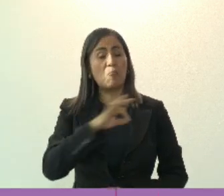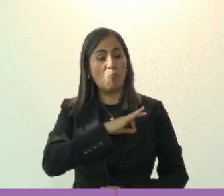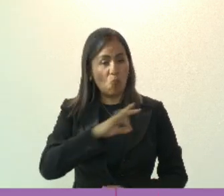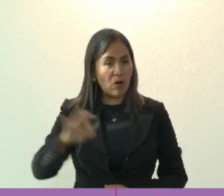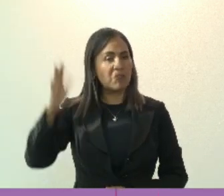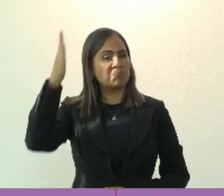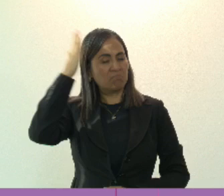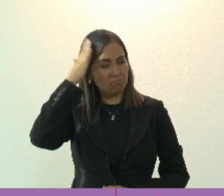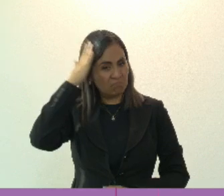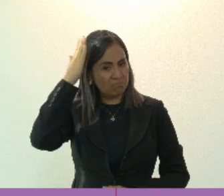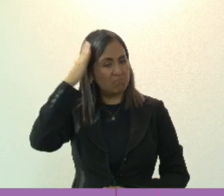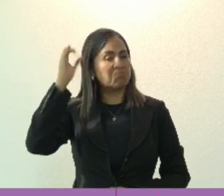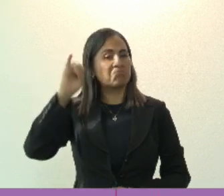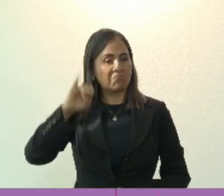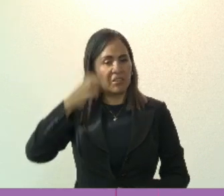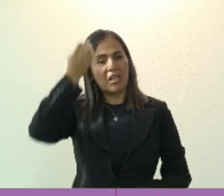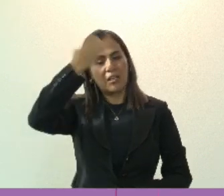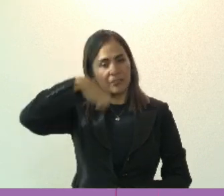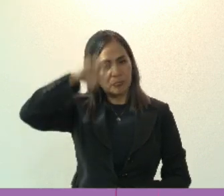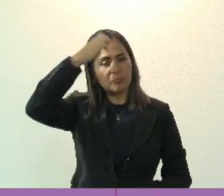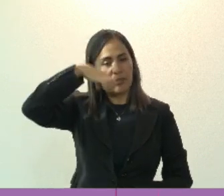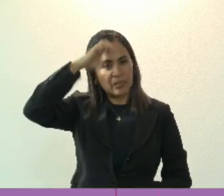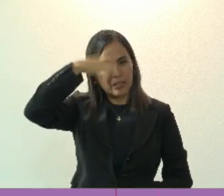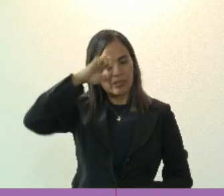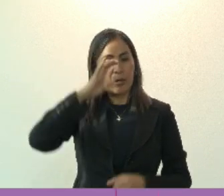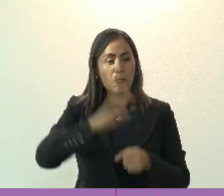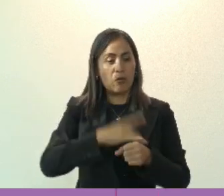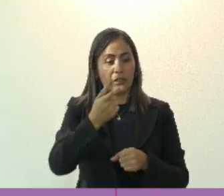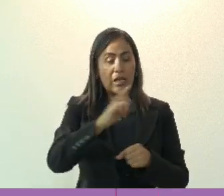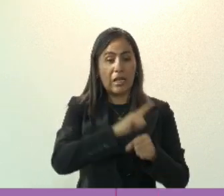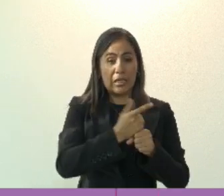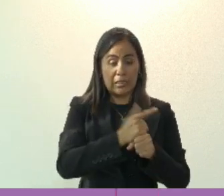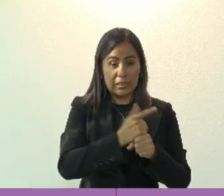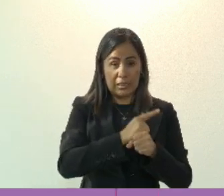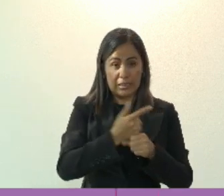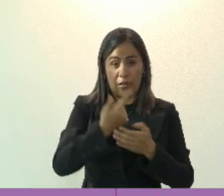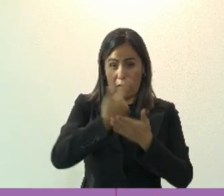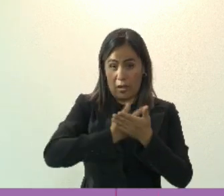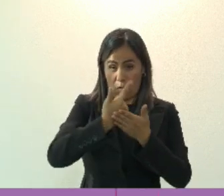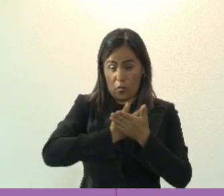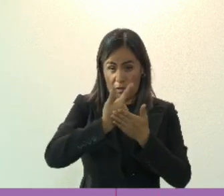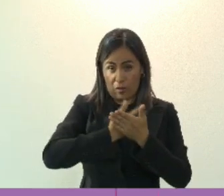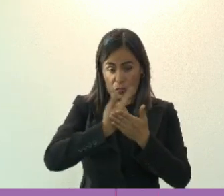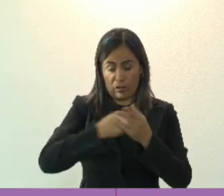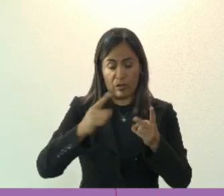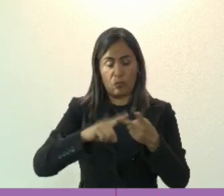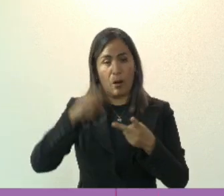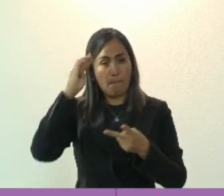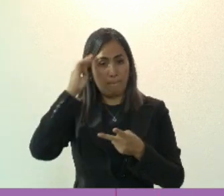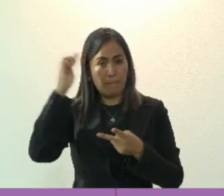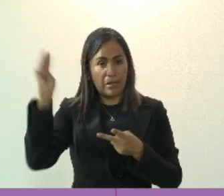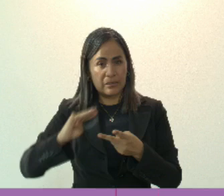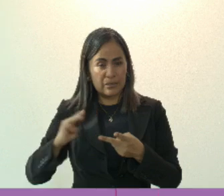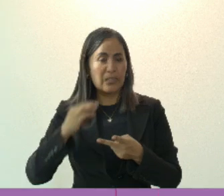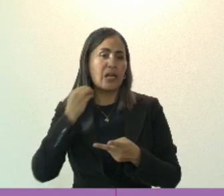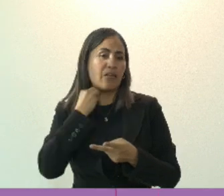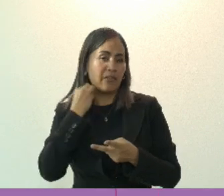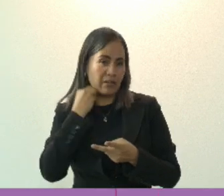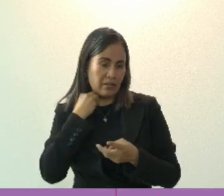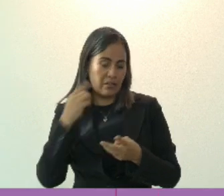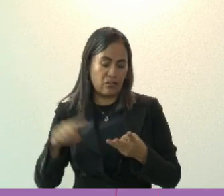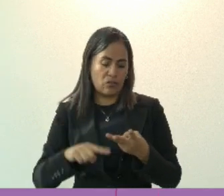para hablarnos del tema, porque no solamente es licenciado en Contaduría Pública, tiene una maestría en Derecho y